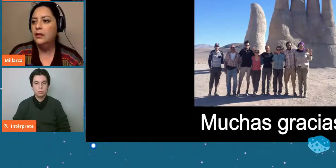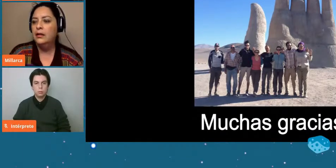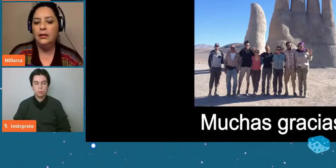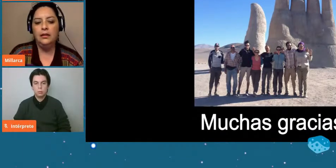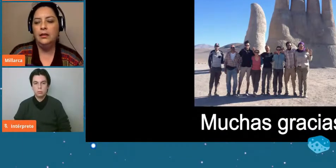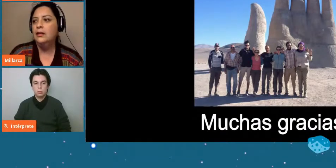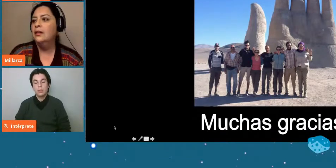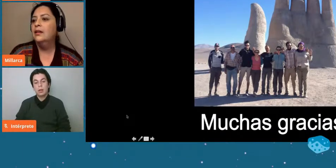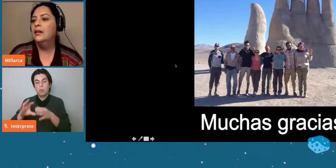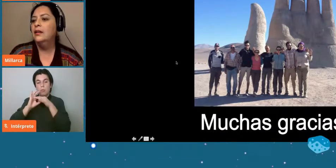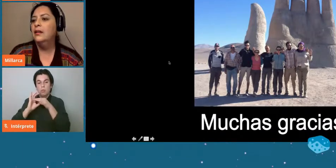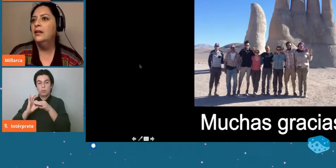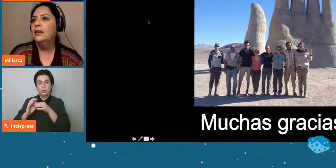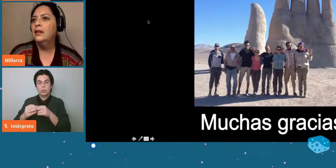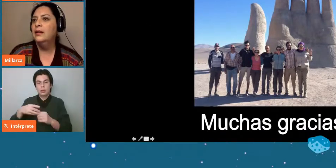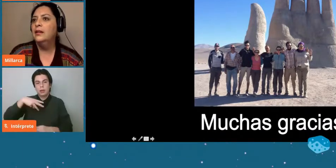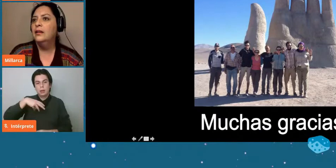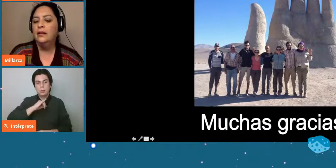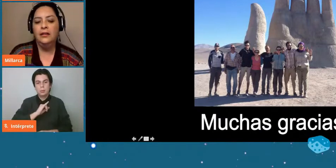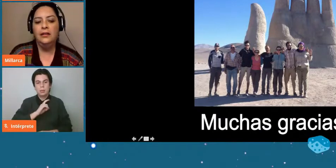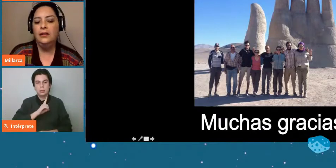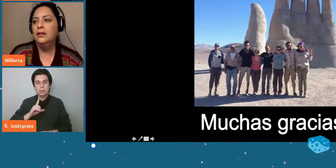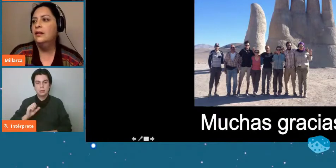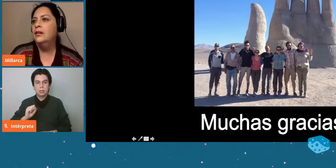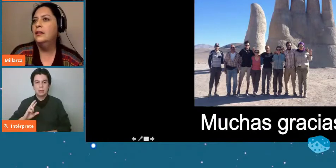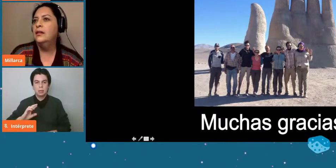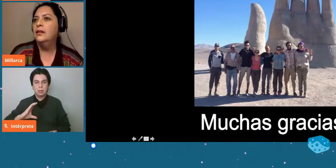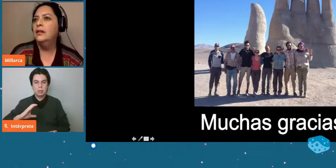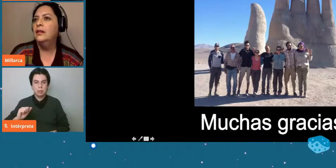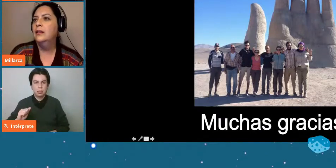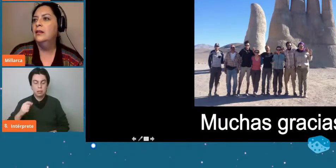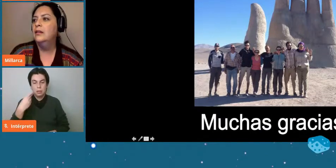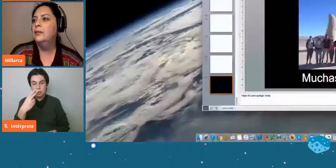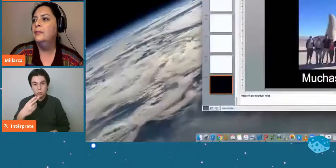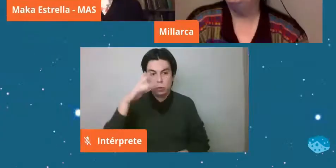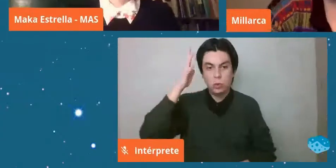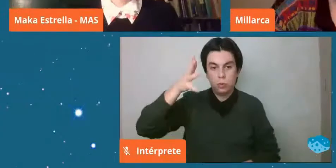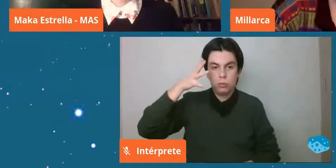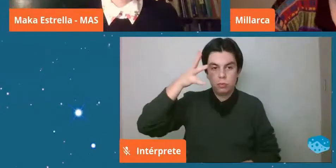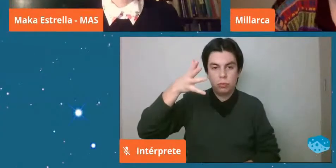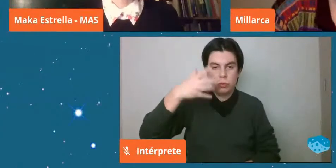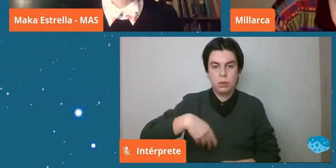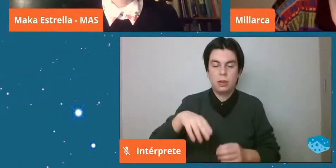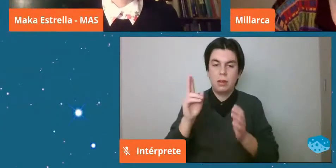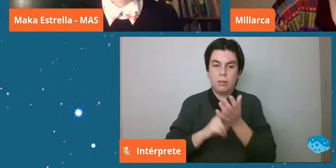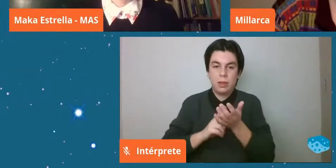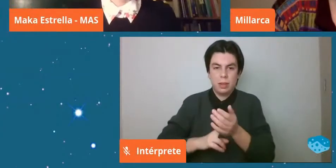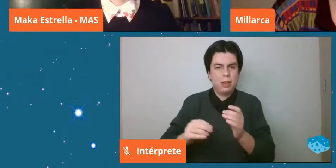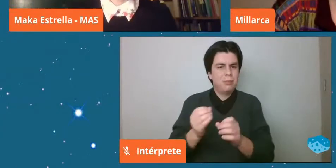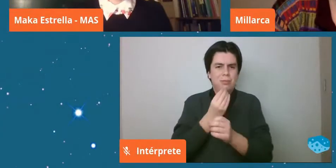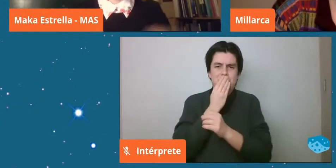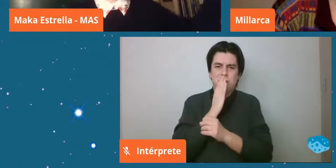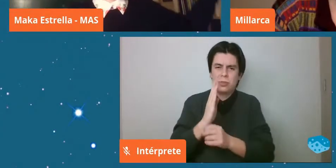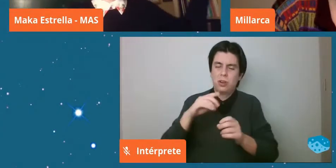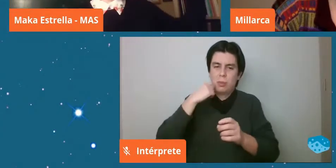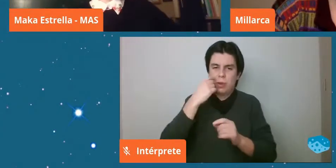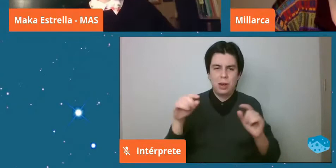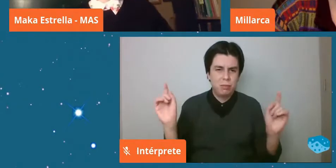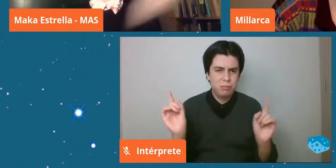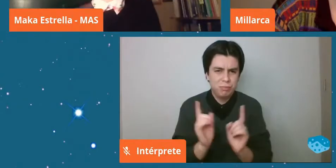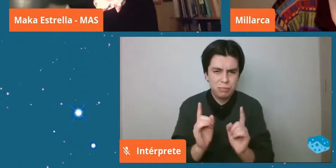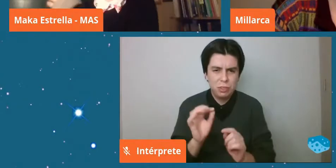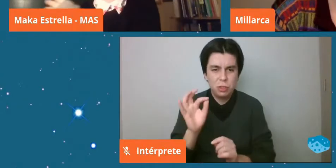muchas gracias a Millarca por tu charla que realmente fue el broche de oro de este día del asteroide porque nos